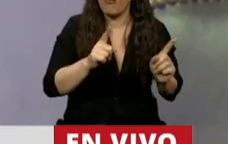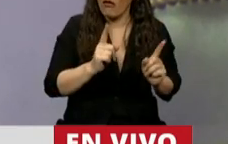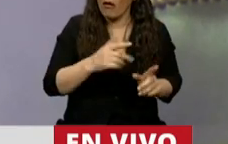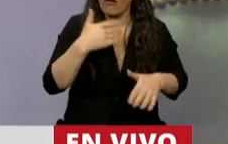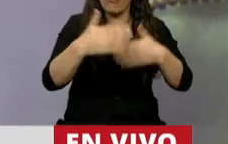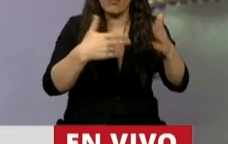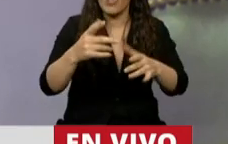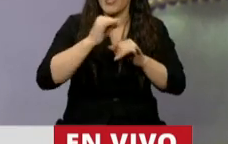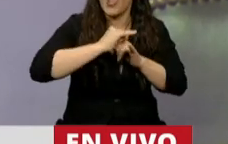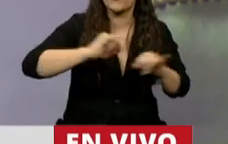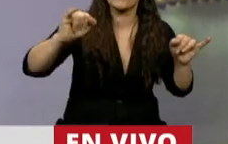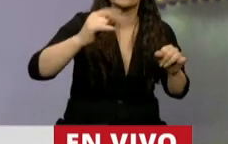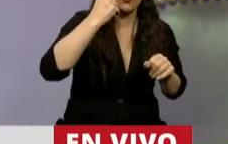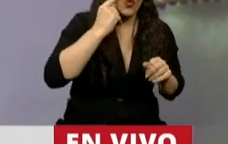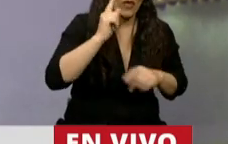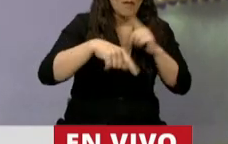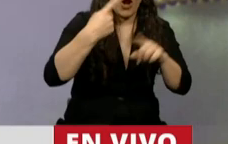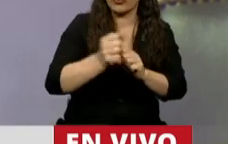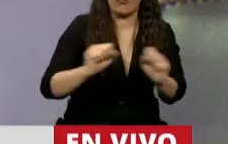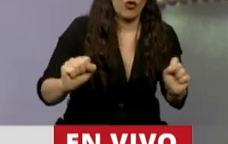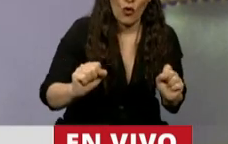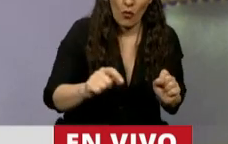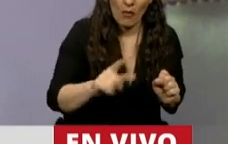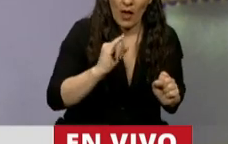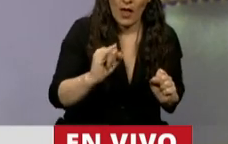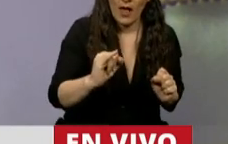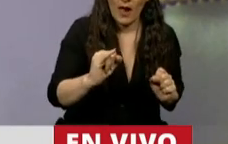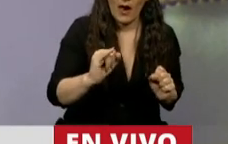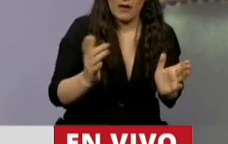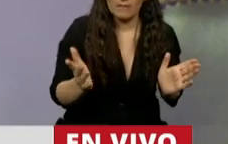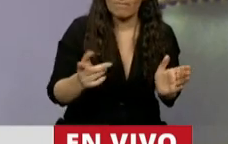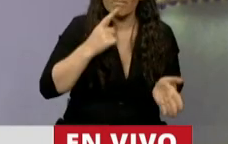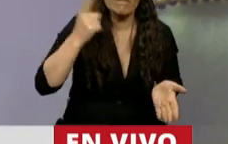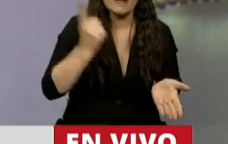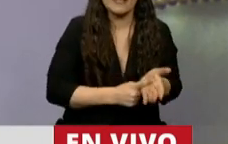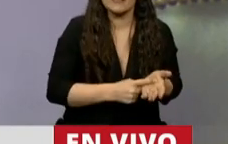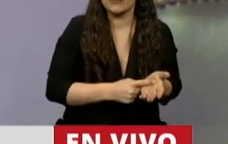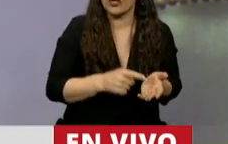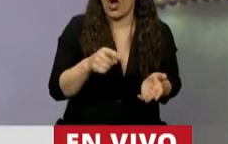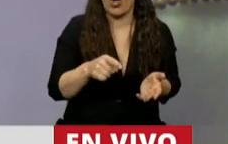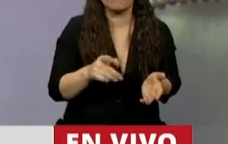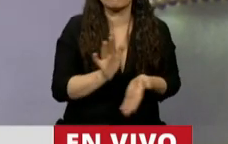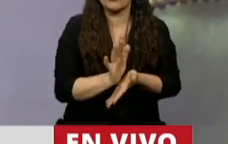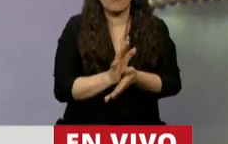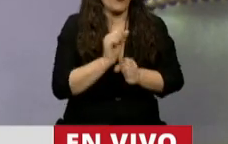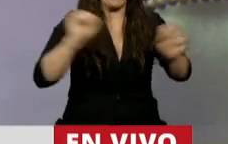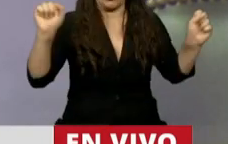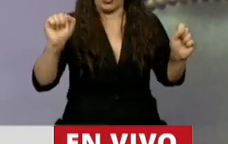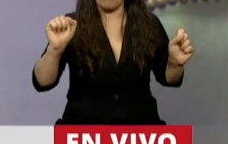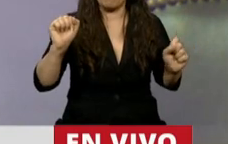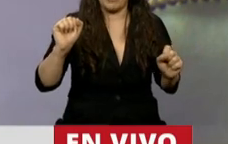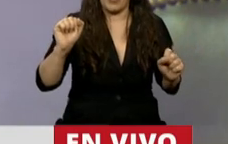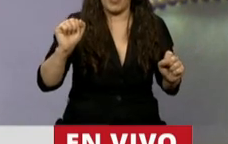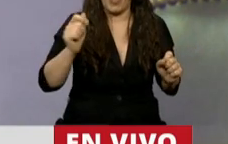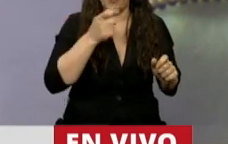a través de anuncios de un día para el otro, con una medida totalmente intempestiva, a través de una conferencia